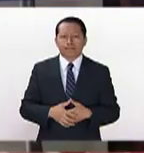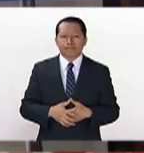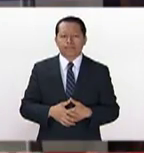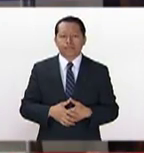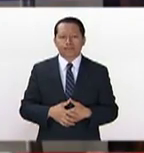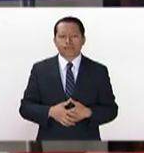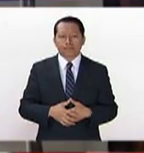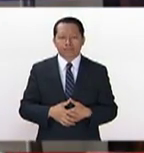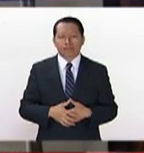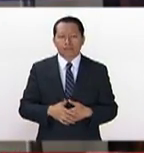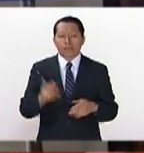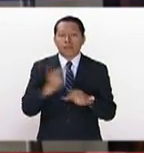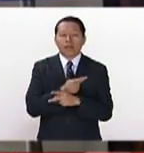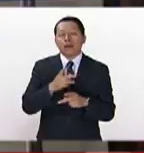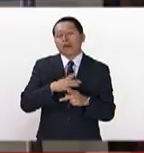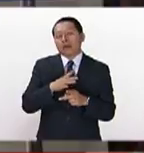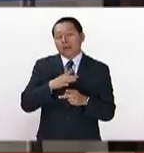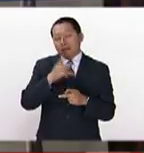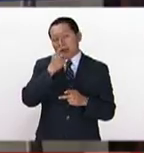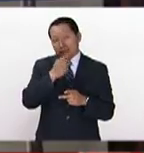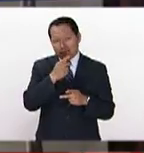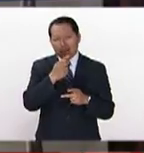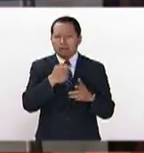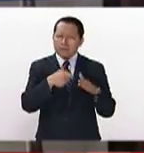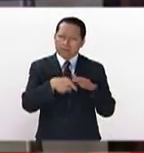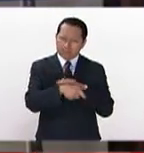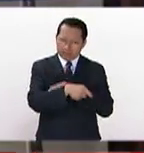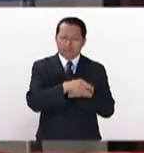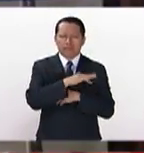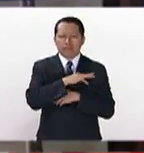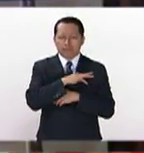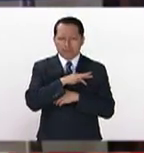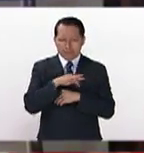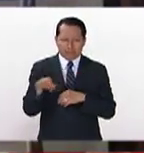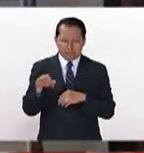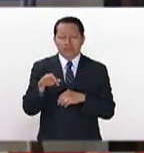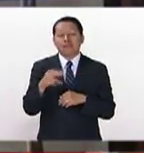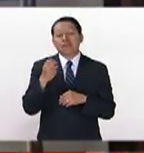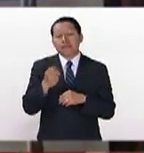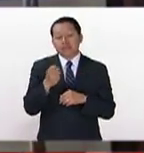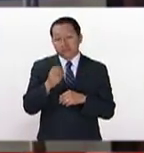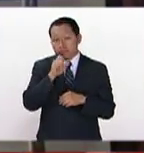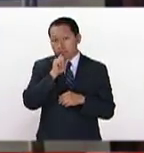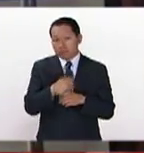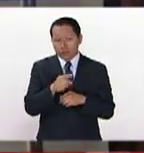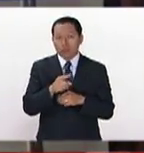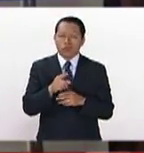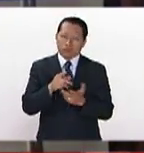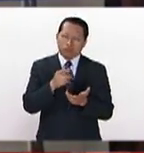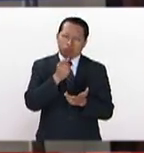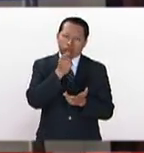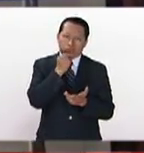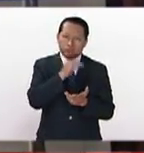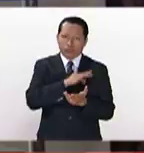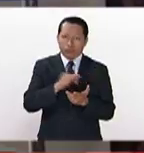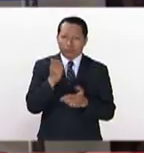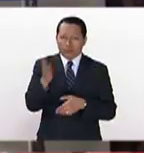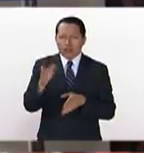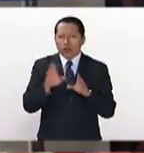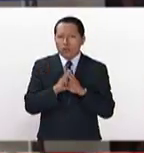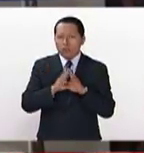Y les ofrecen una cantidad de dinero por hacer este tipo de actividad. Con esos elementos, Seguridad Pública